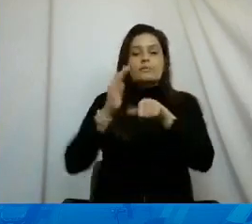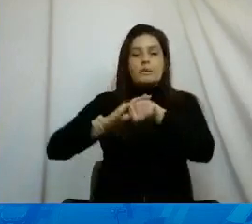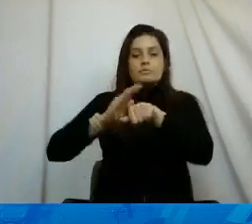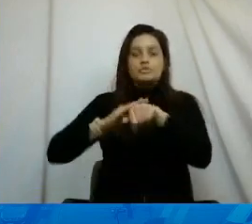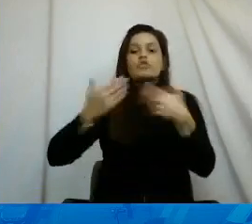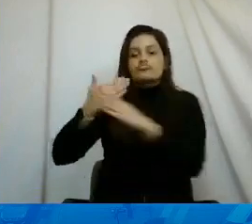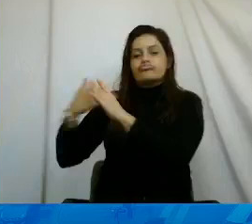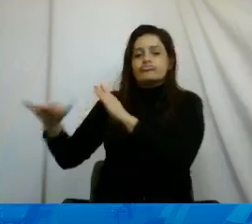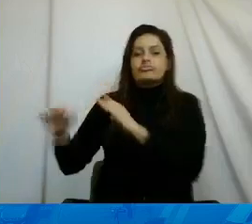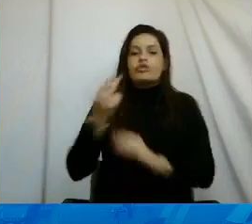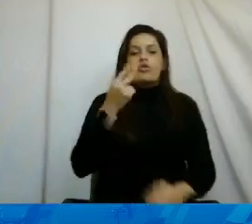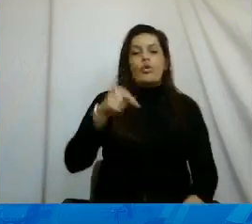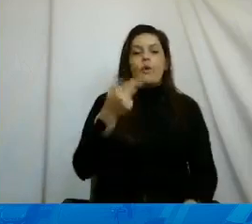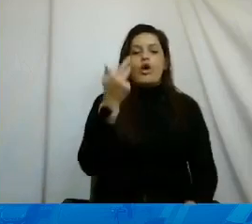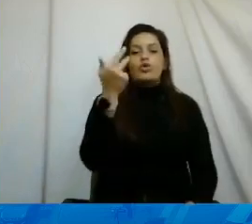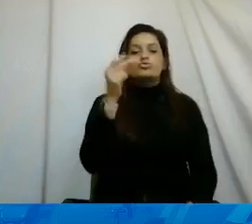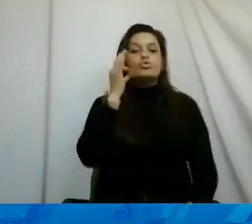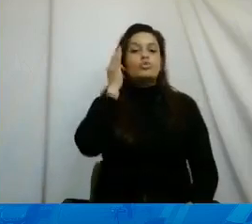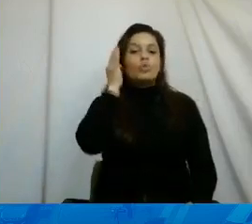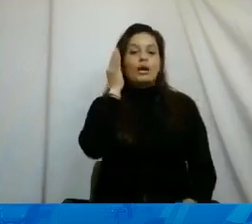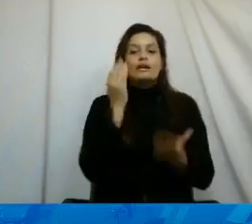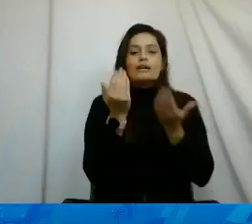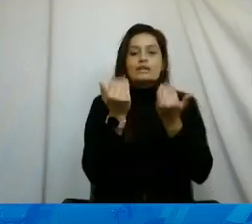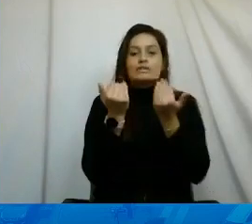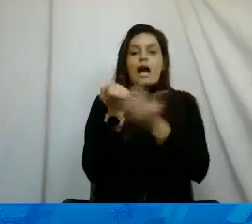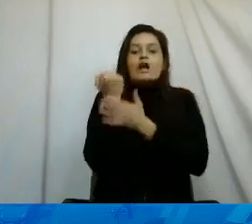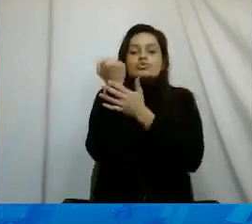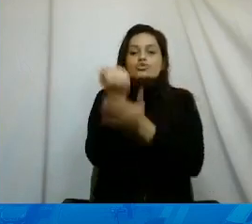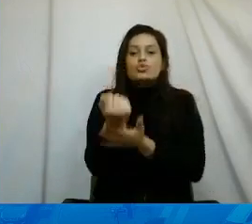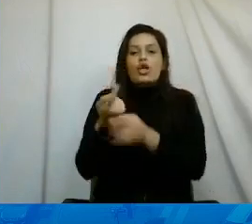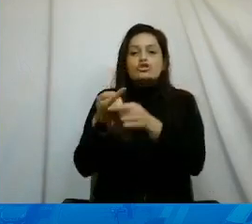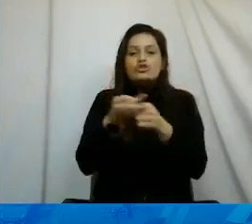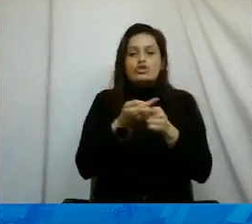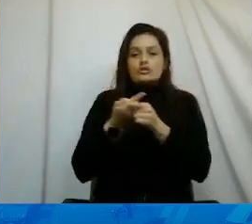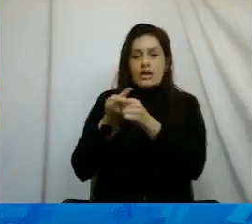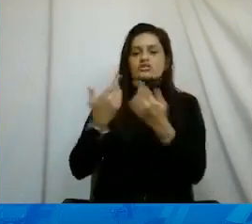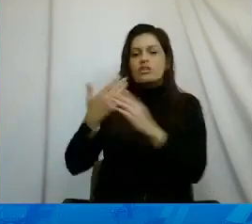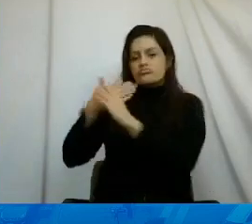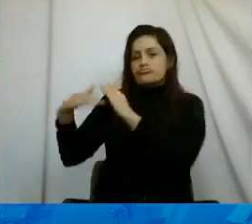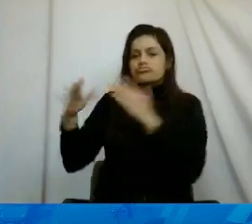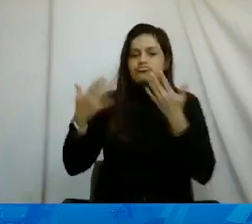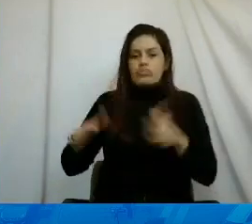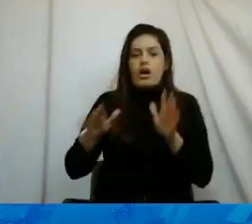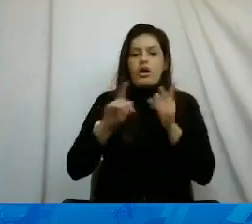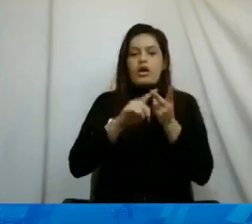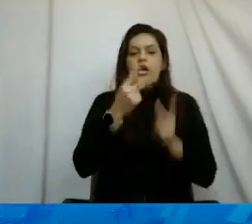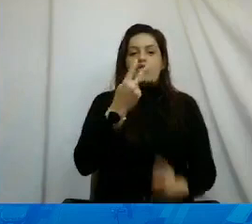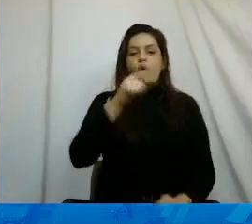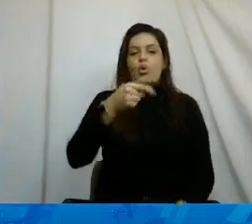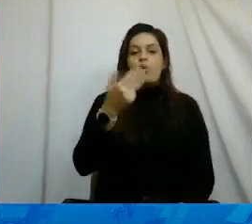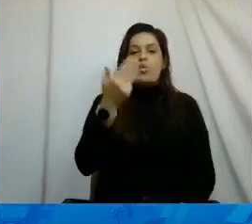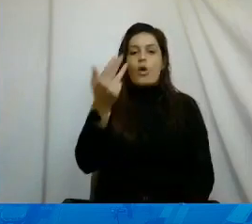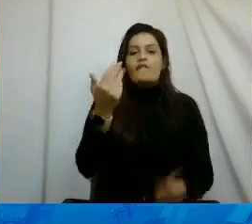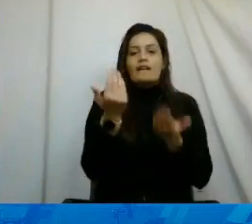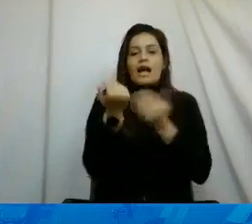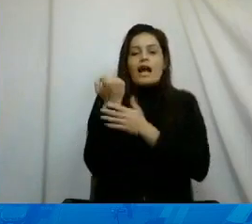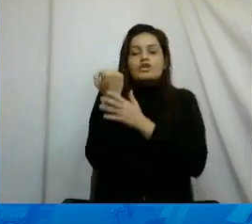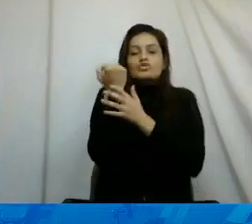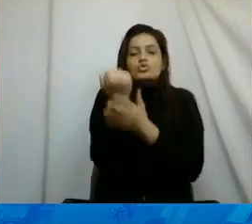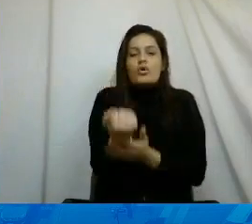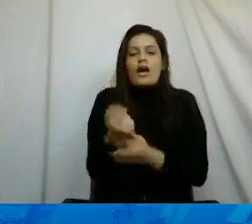inspección. 2.8, carta de la vecina Romaira Taide, solicita ayuda social de IDECO. 2.9, carta del vecino